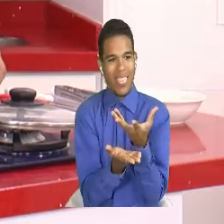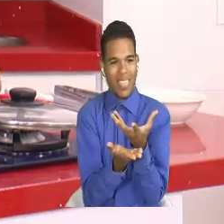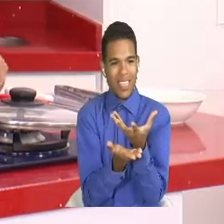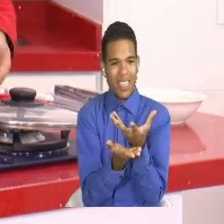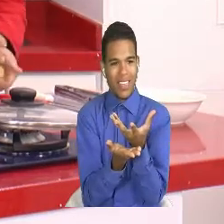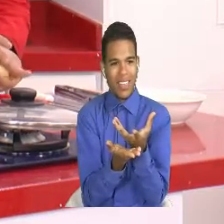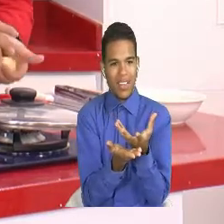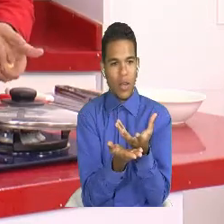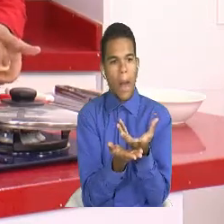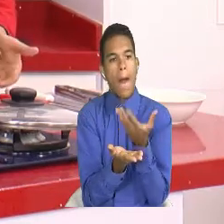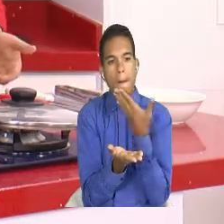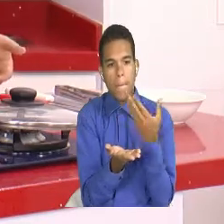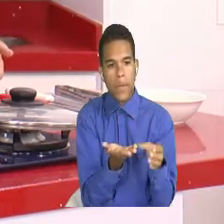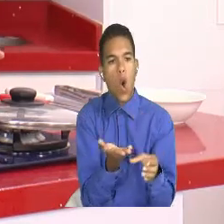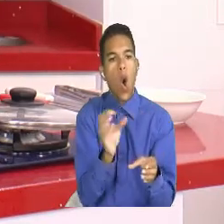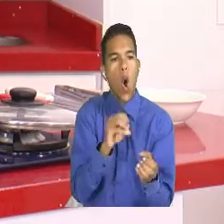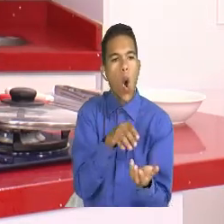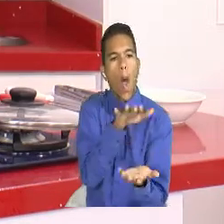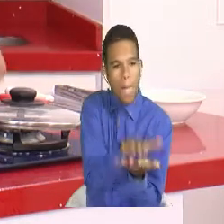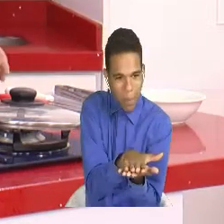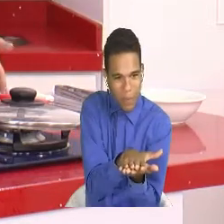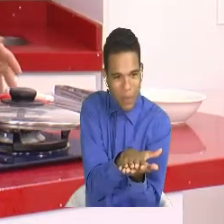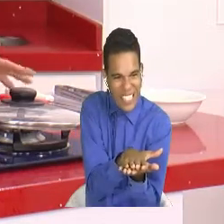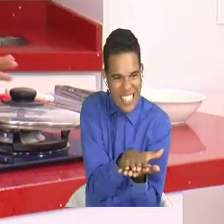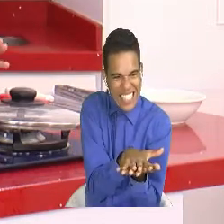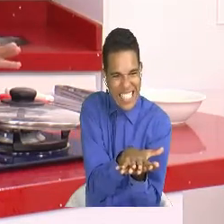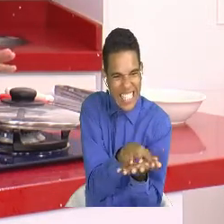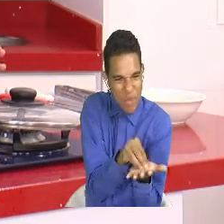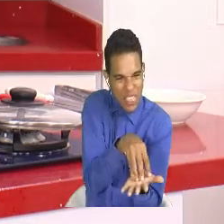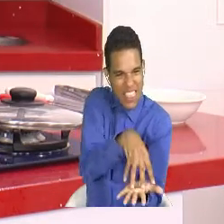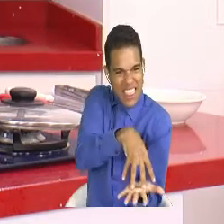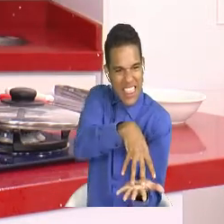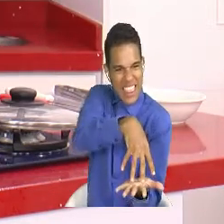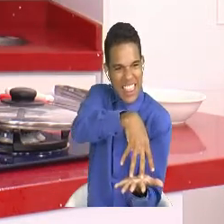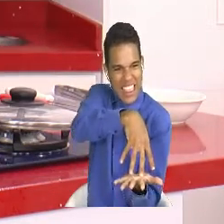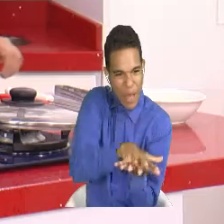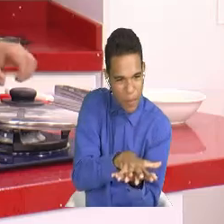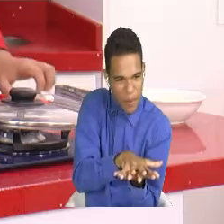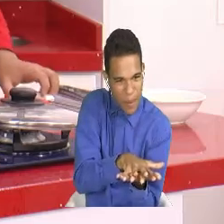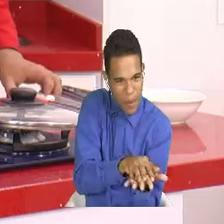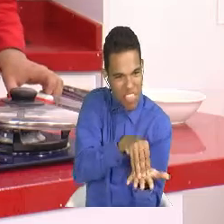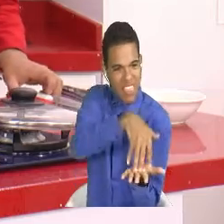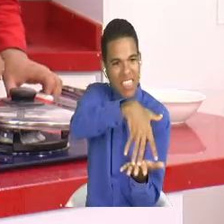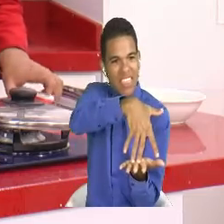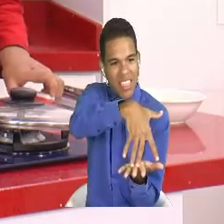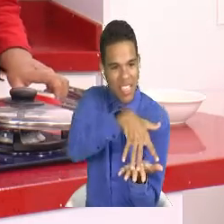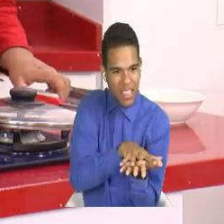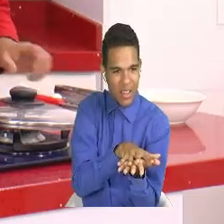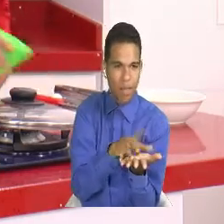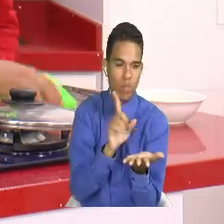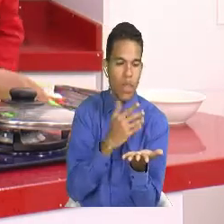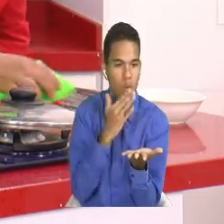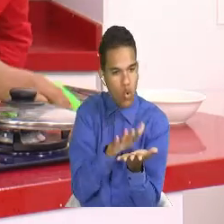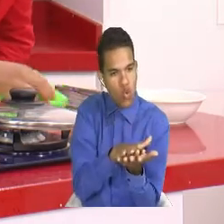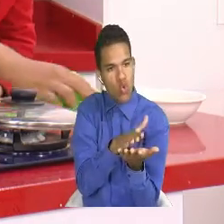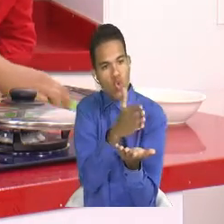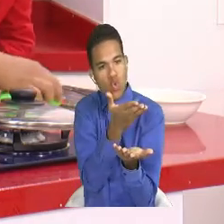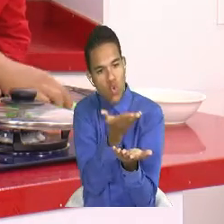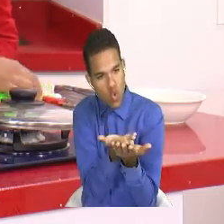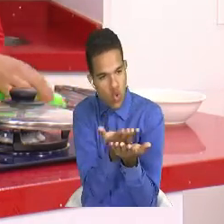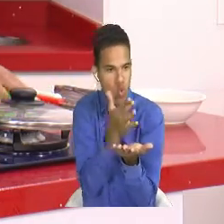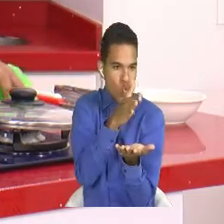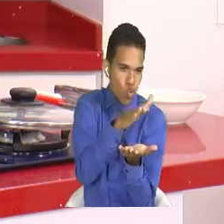base del sartén o caldero en este caso. Listo. Entonces, con un minutico que esté friendo, ahí sí ya lo podemos voltear. Entonces, mientras ese minutico pasa,